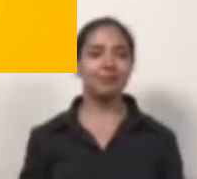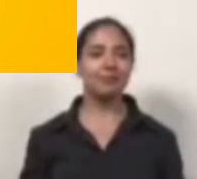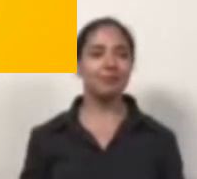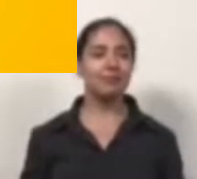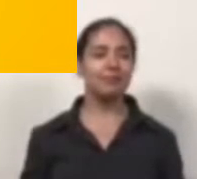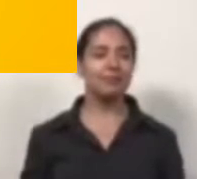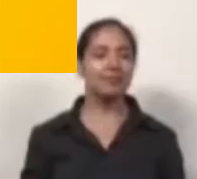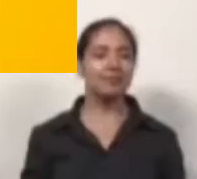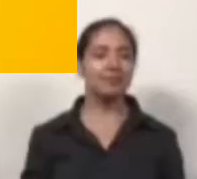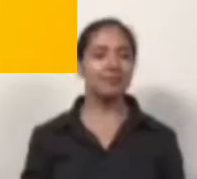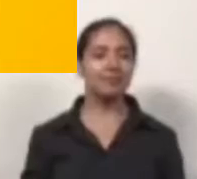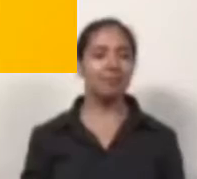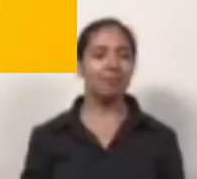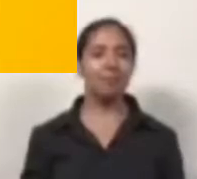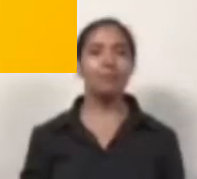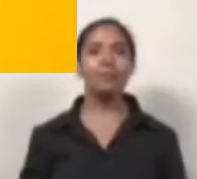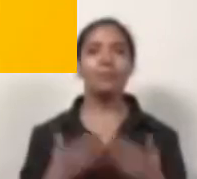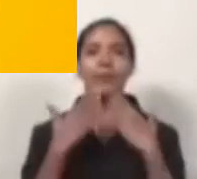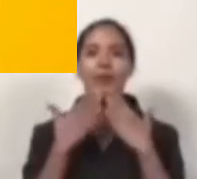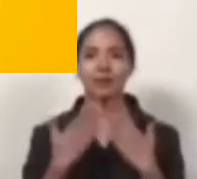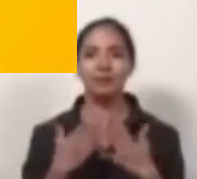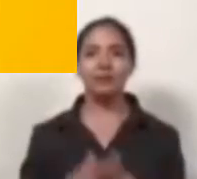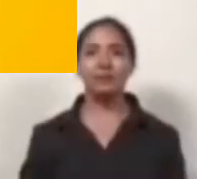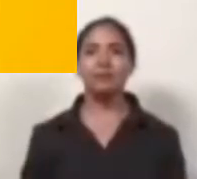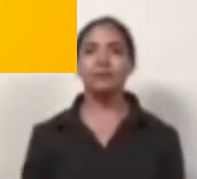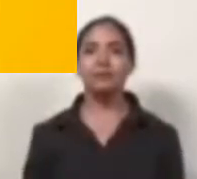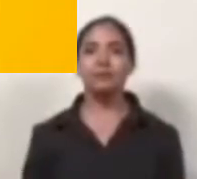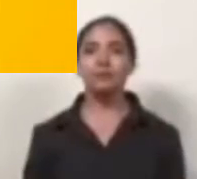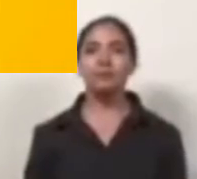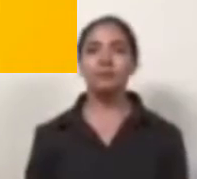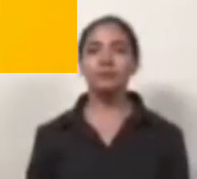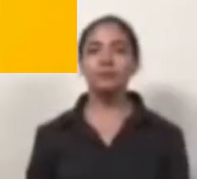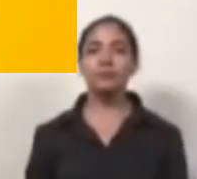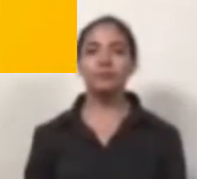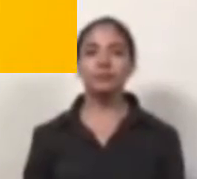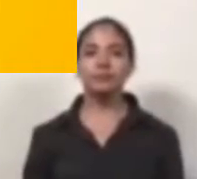la oposición hace mención de que estamos viendo